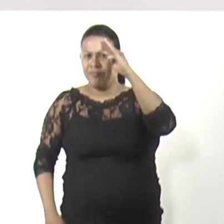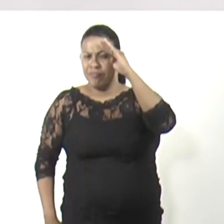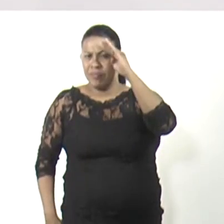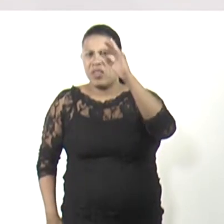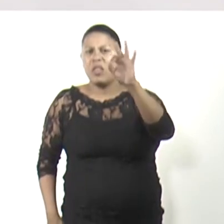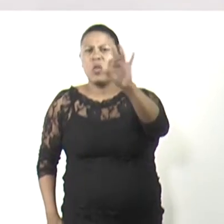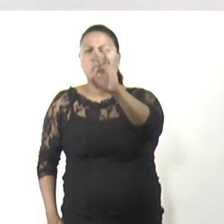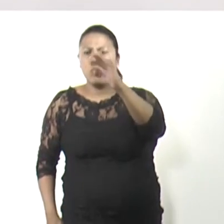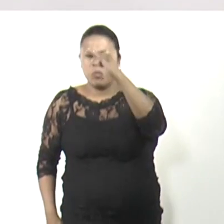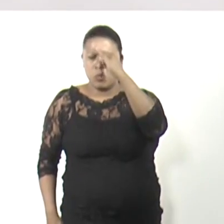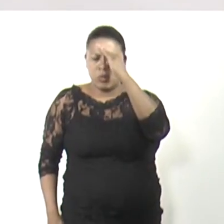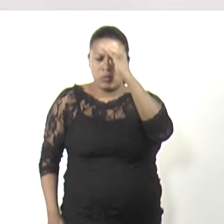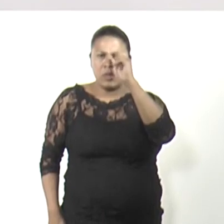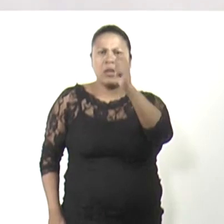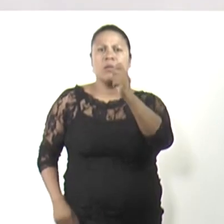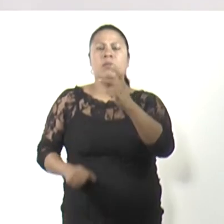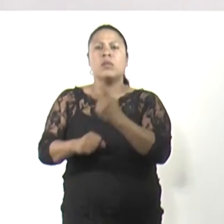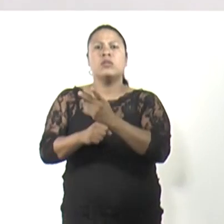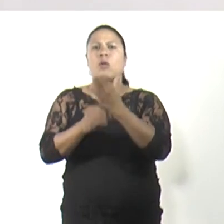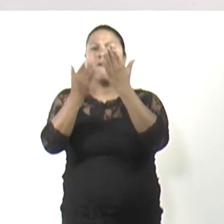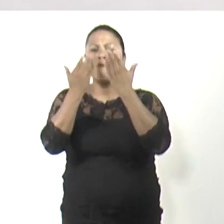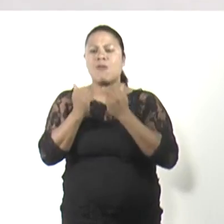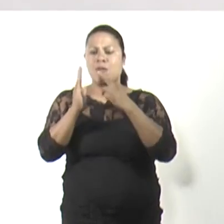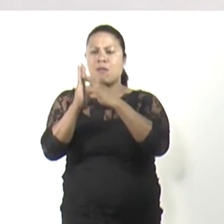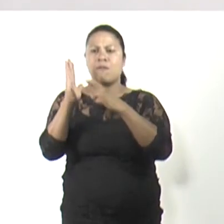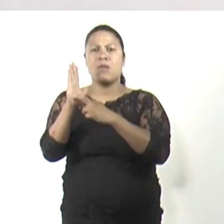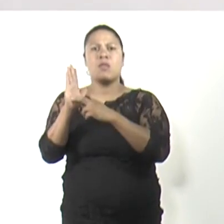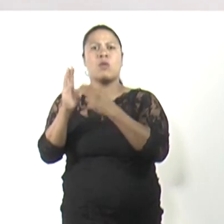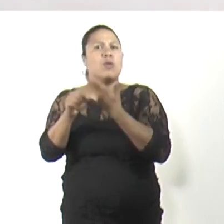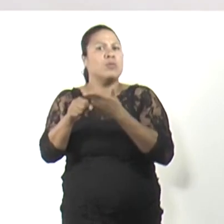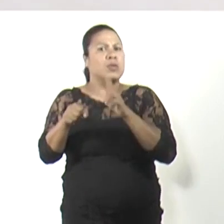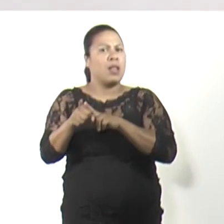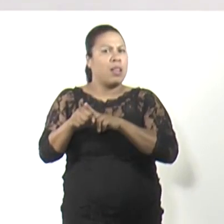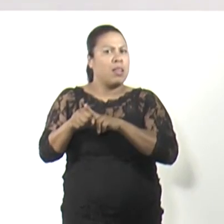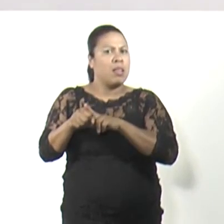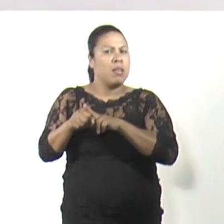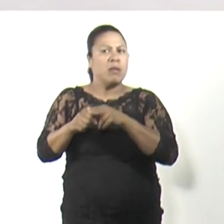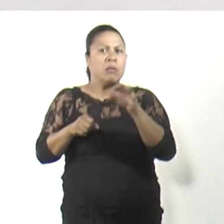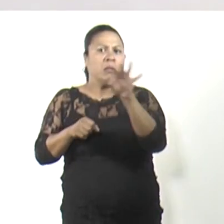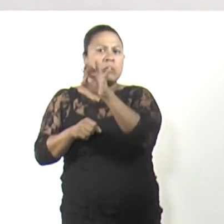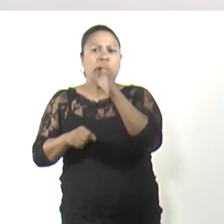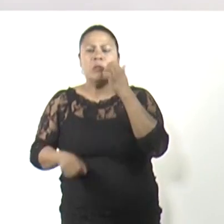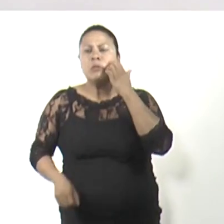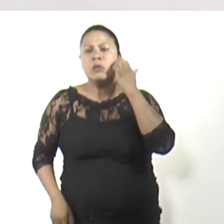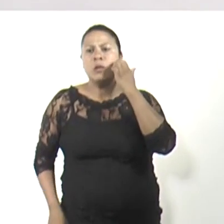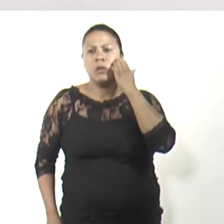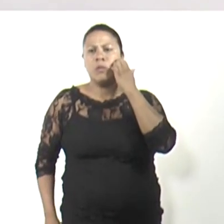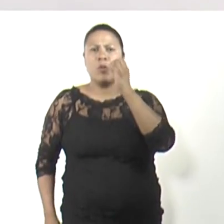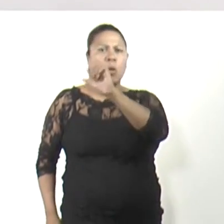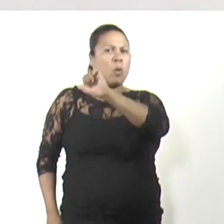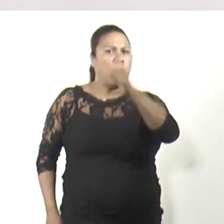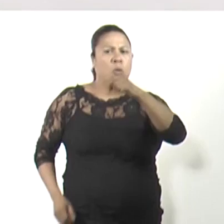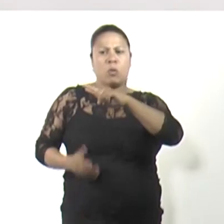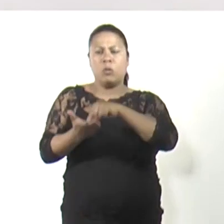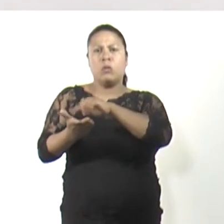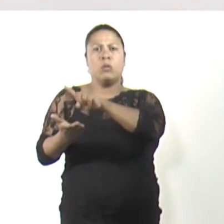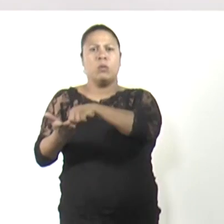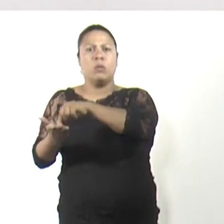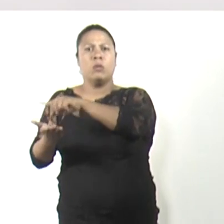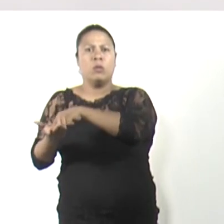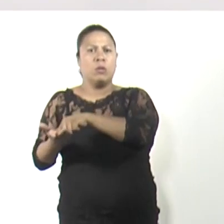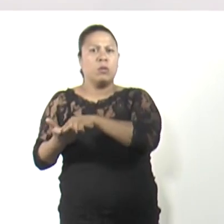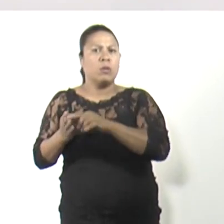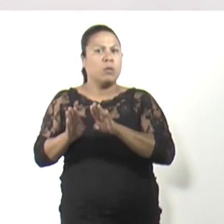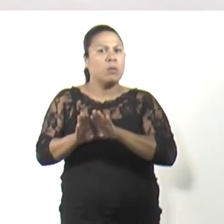pasaría si no hubiera un reglamento en un hospital, en una escuela o en otros espacios de